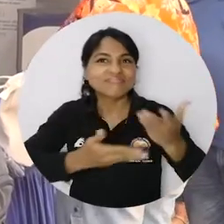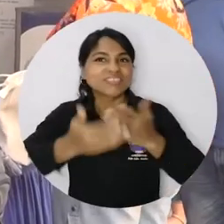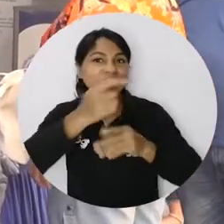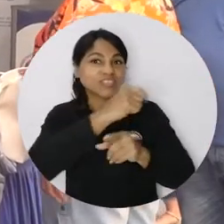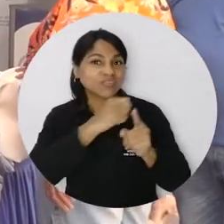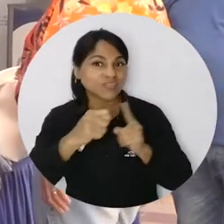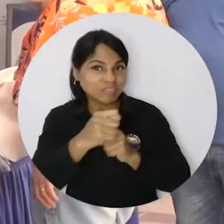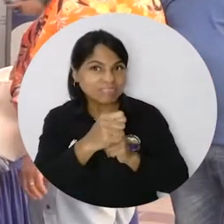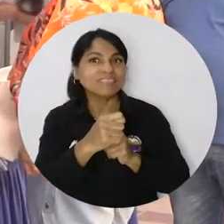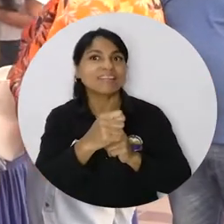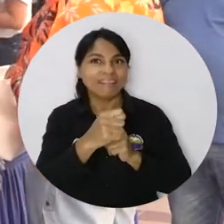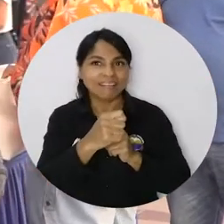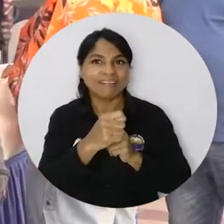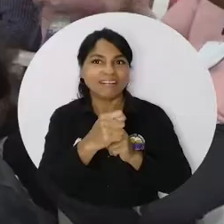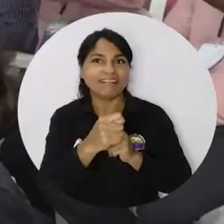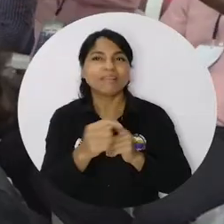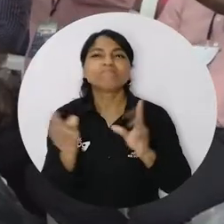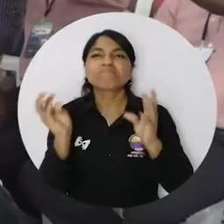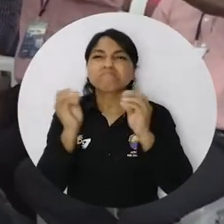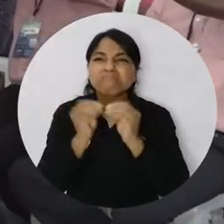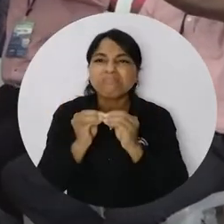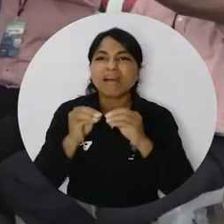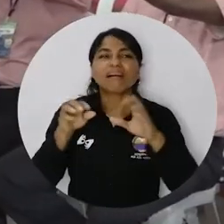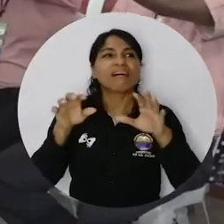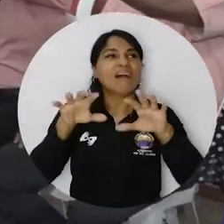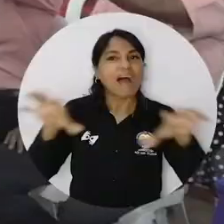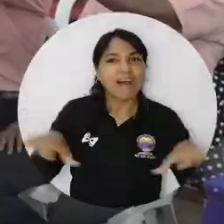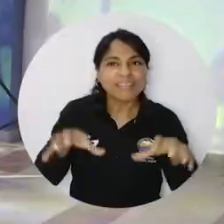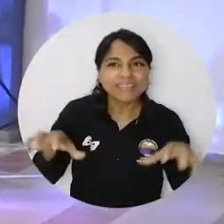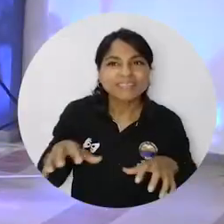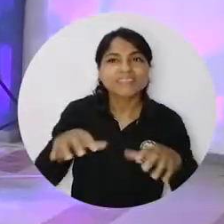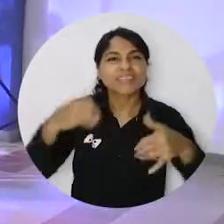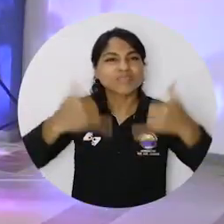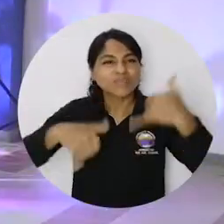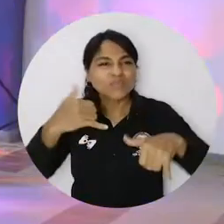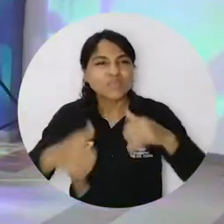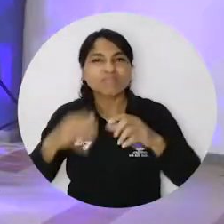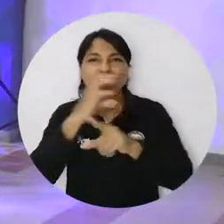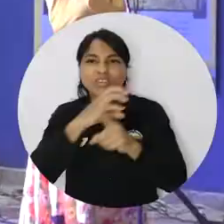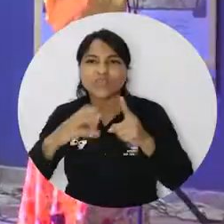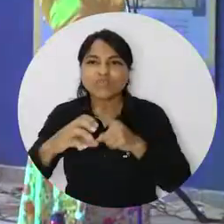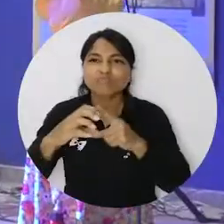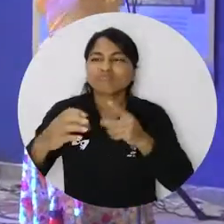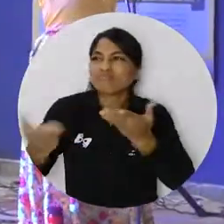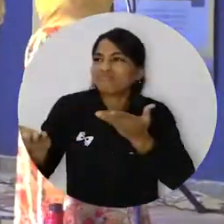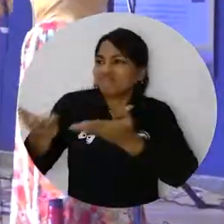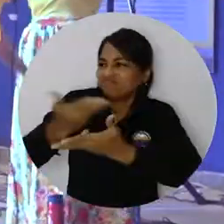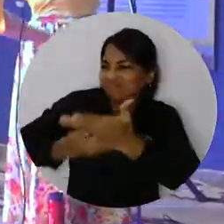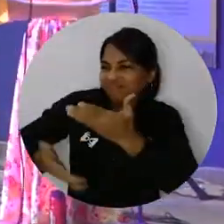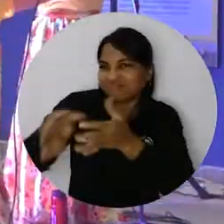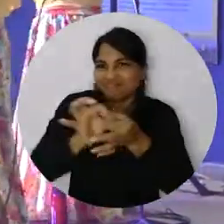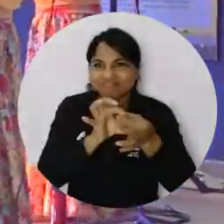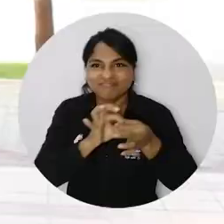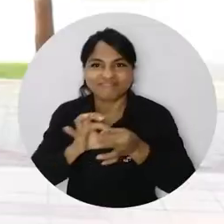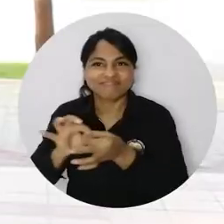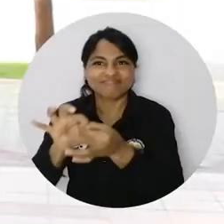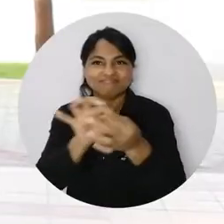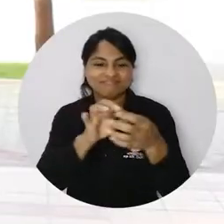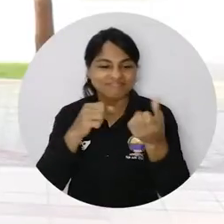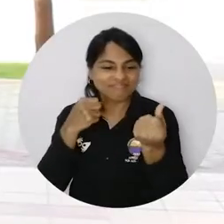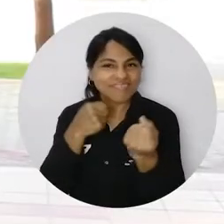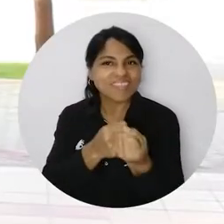generado en este magno evento, pero también las actividades lúdicas, culturales. Se ha generado una sinergia